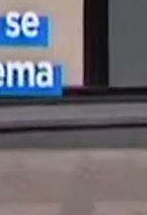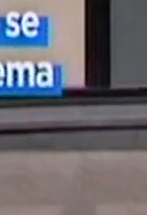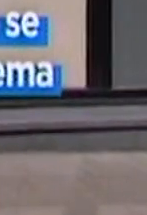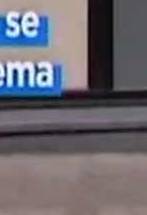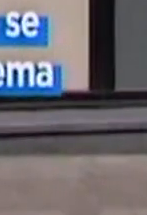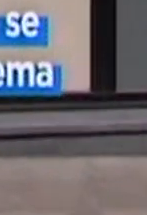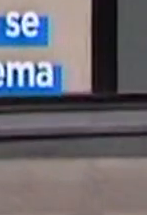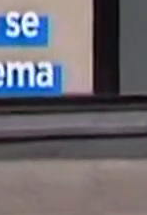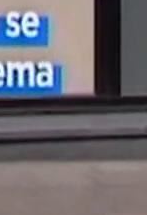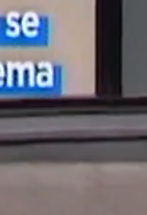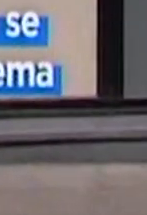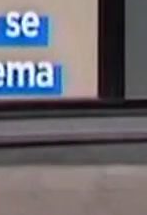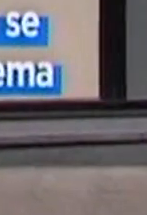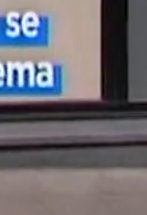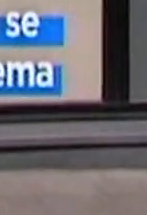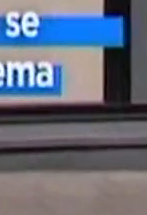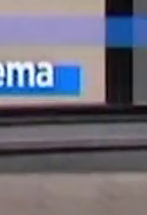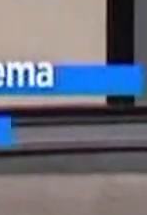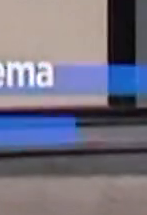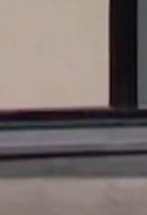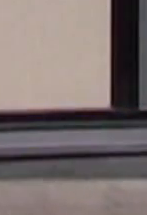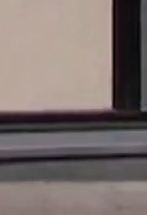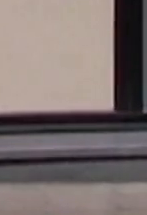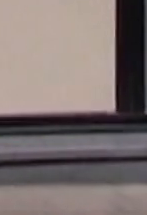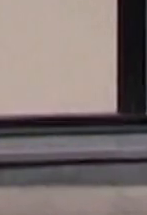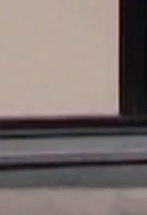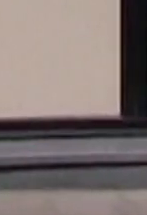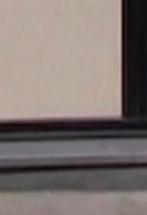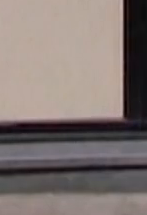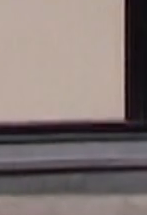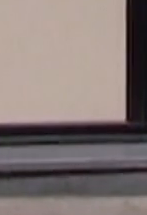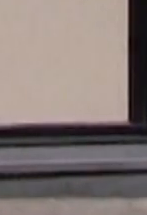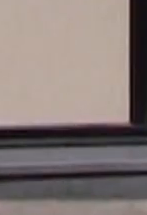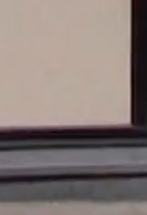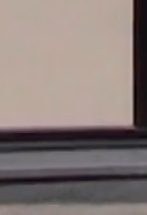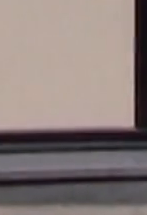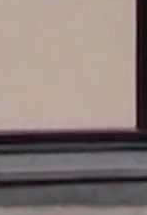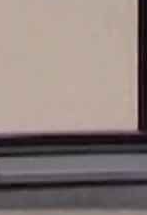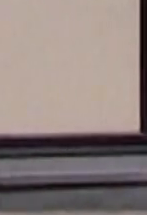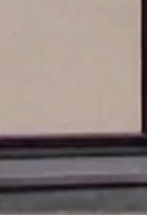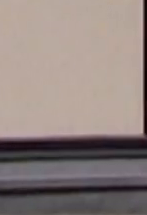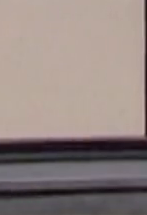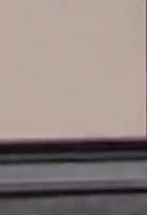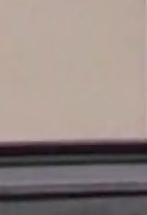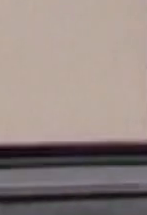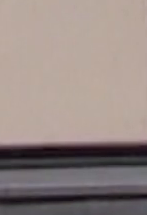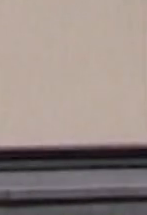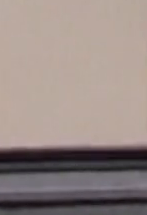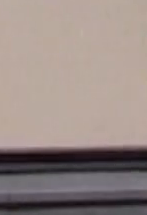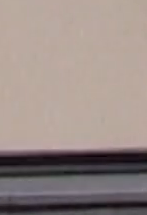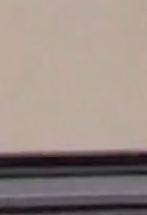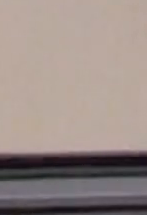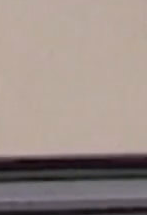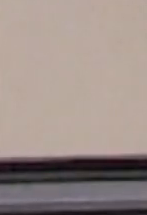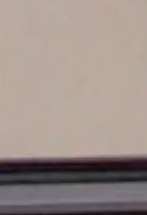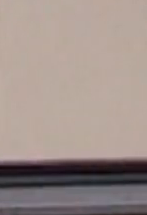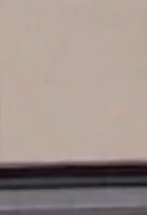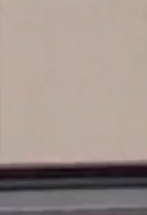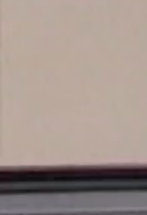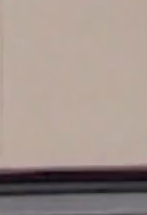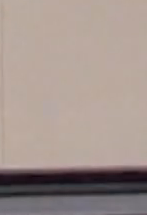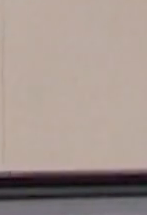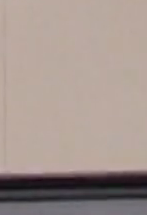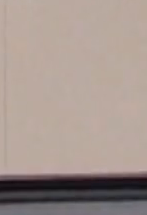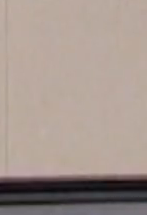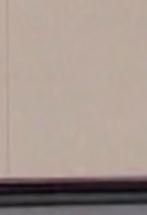Y en ese sentido, la Agencia Antidroga de la Unión Europea advierte que el mayor riesgo sería subestimar el problema y no aumentar la preparación